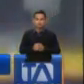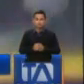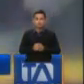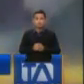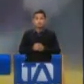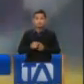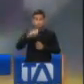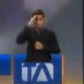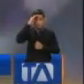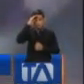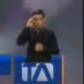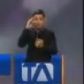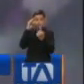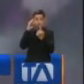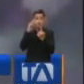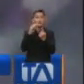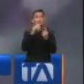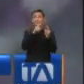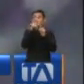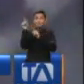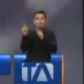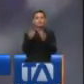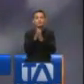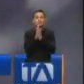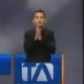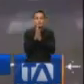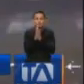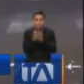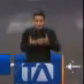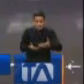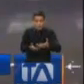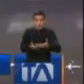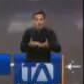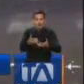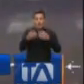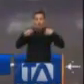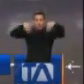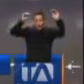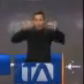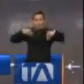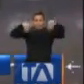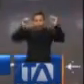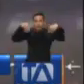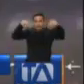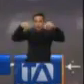Uno de los policías pidió a los vecinos una cobija para tomar a la niña cuando nazca.